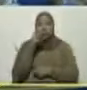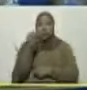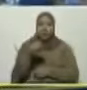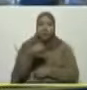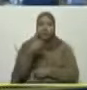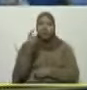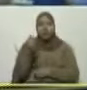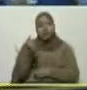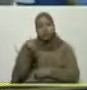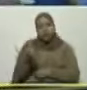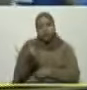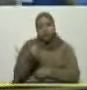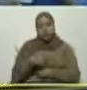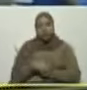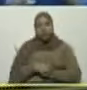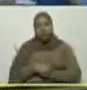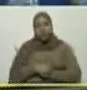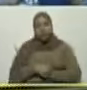con